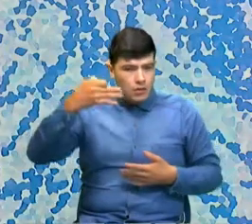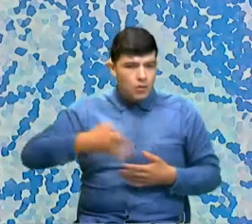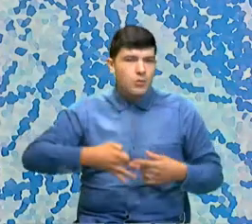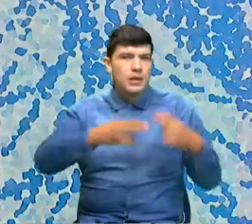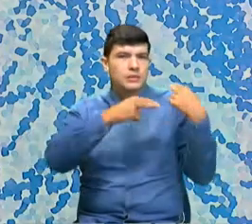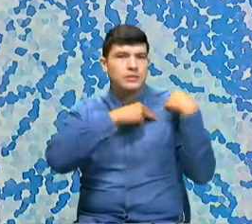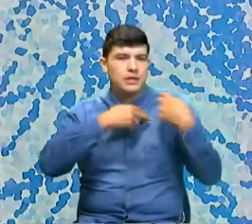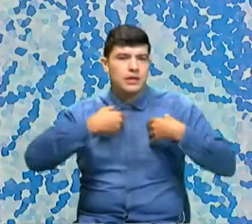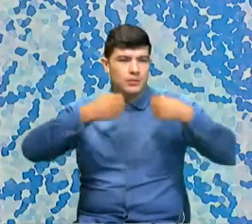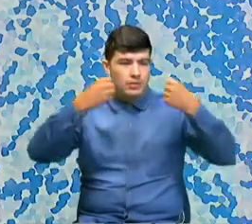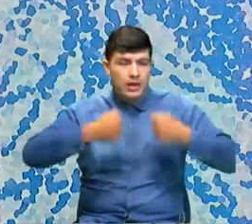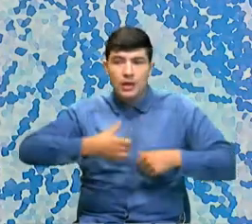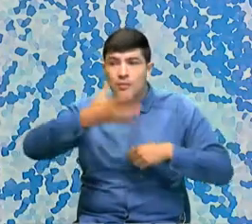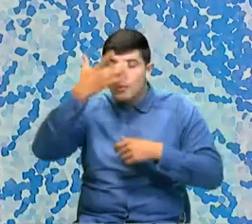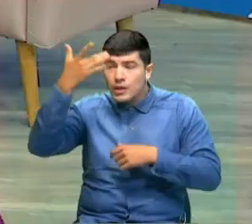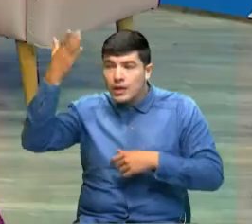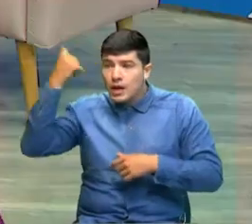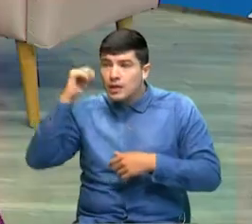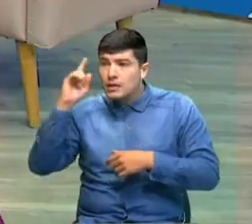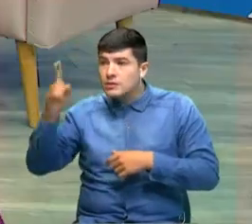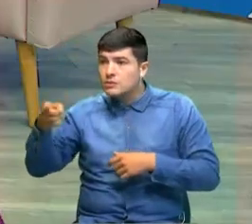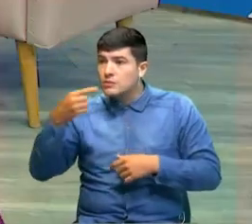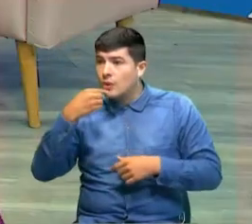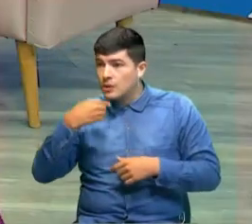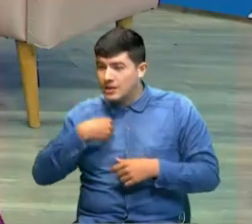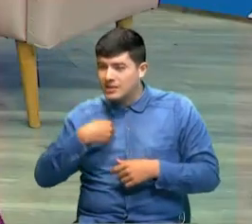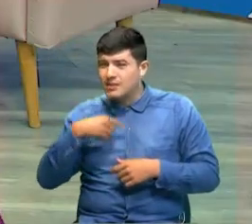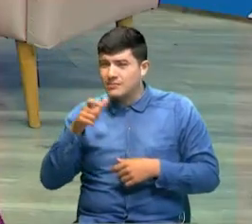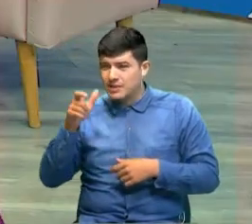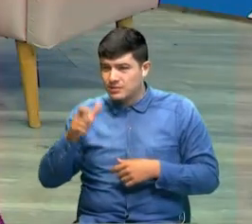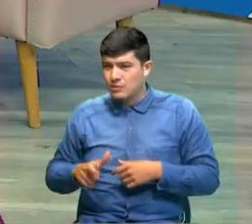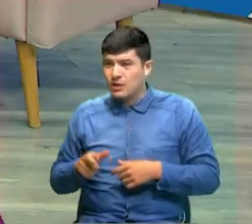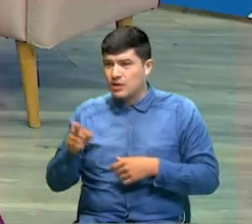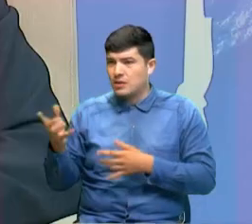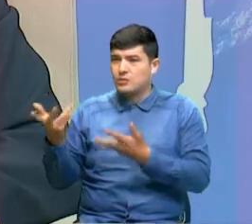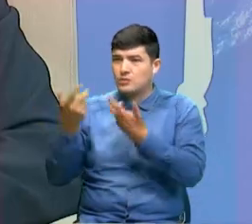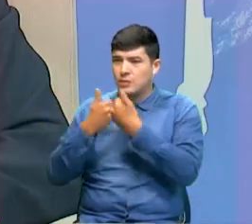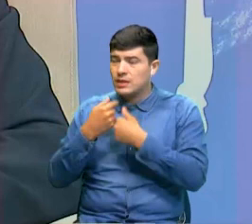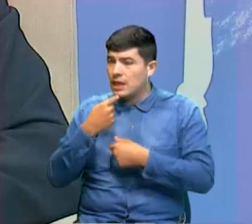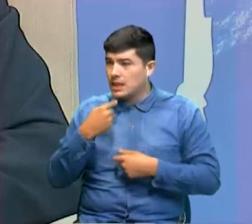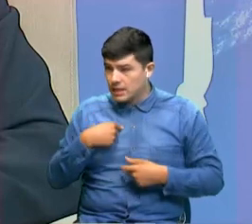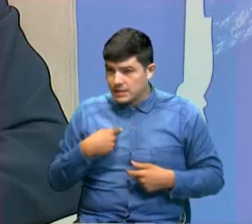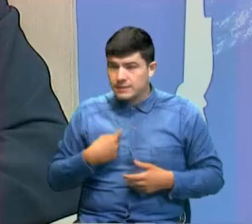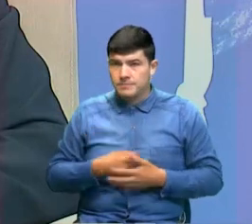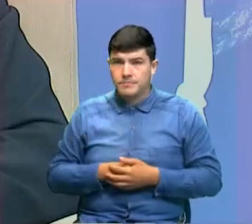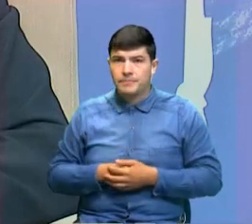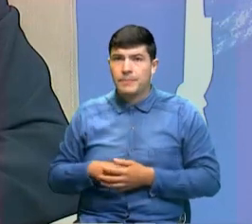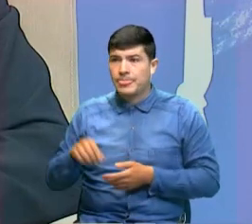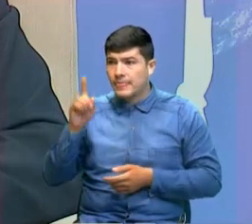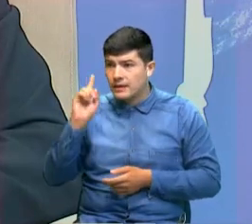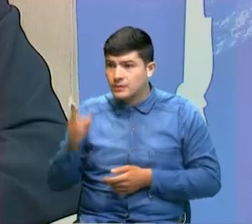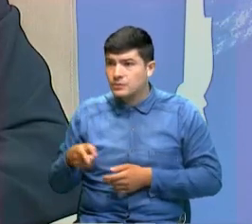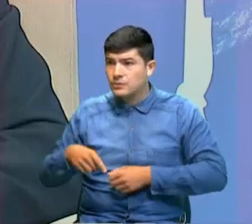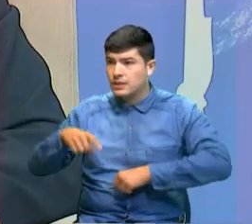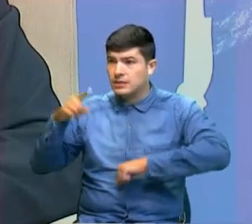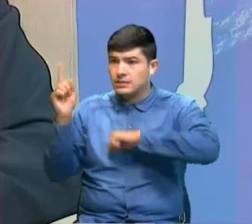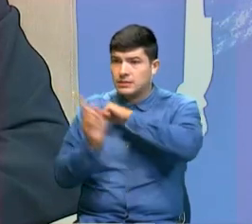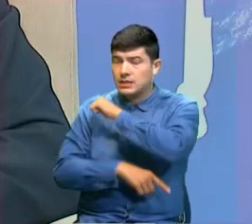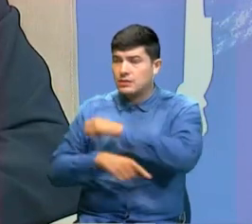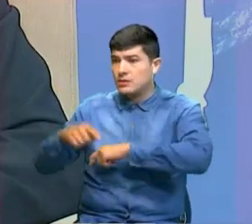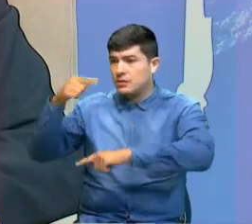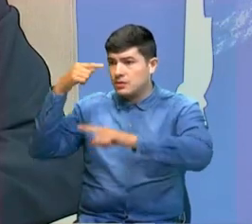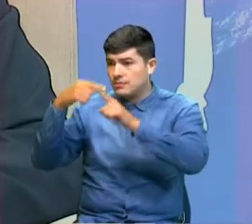obligaciones como propietario. Porque es que lo que nos estaba manifestando quien no se escribe es que le están trasladando la multa